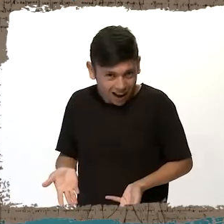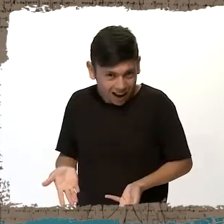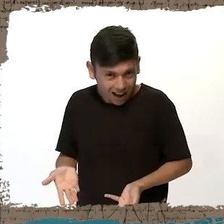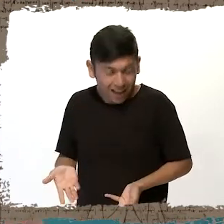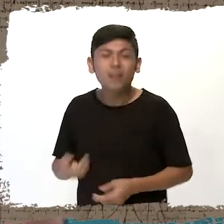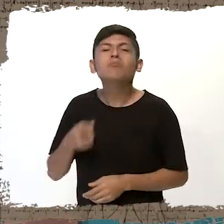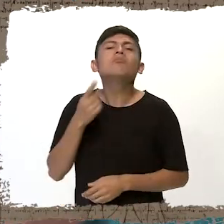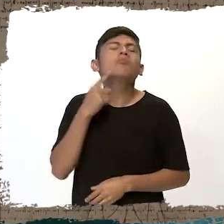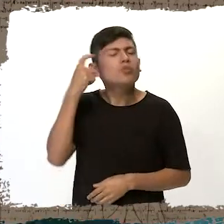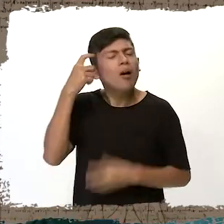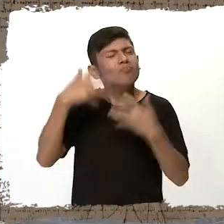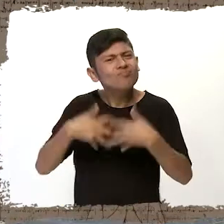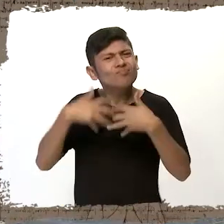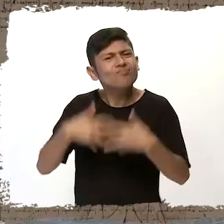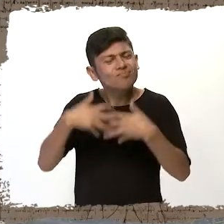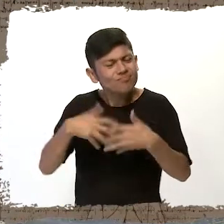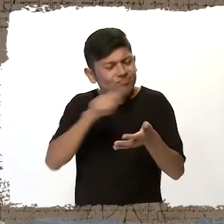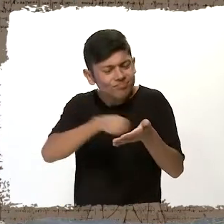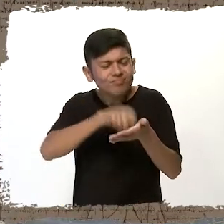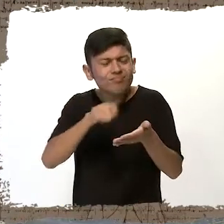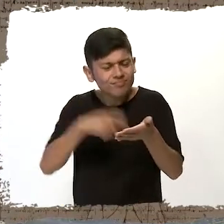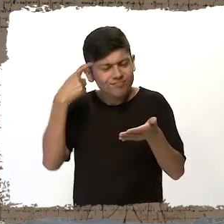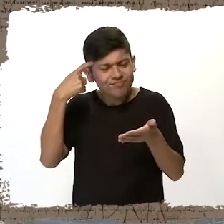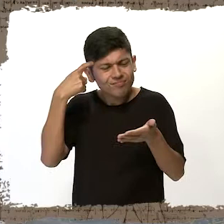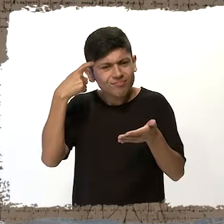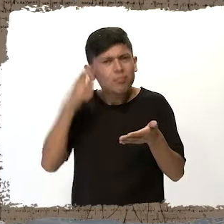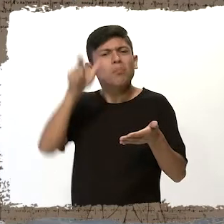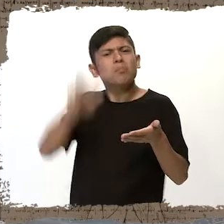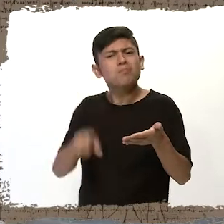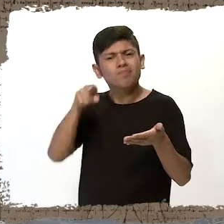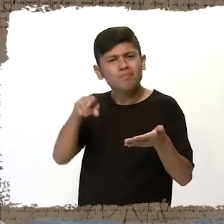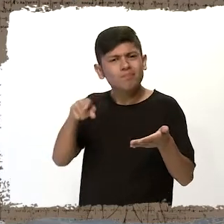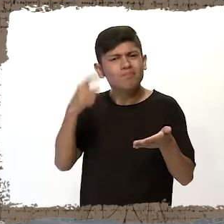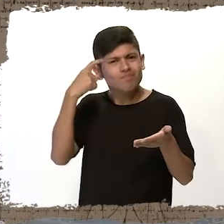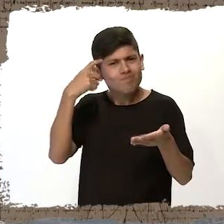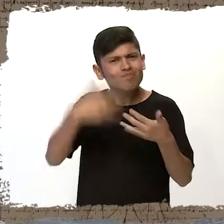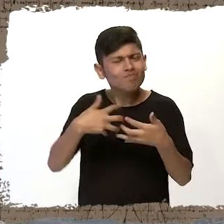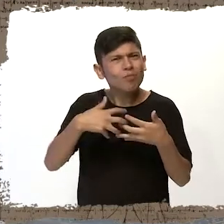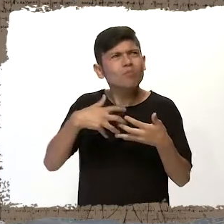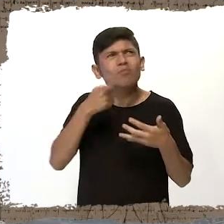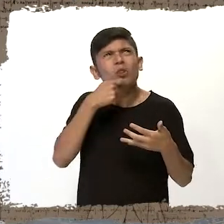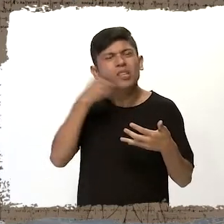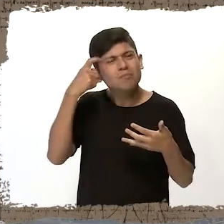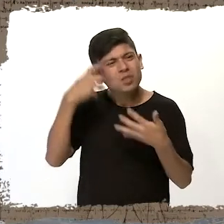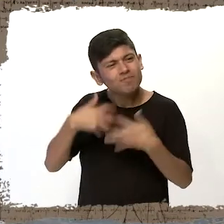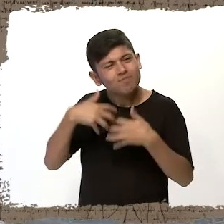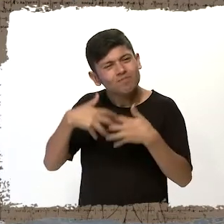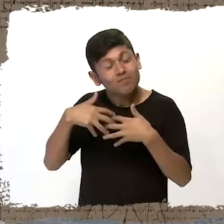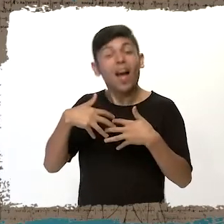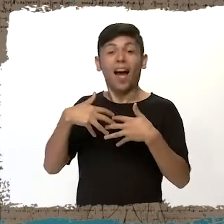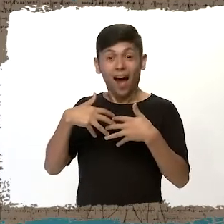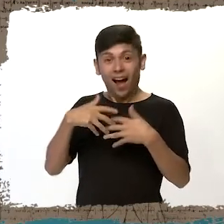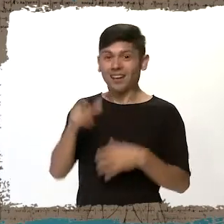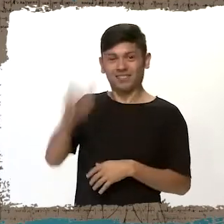cuarentena. Lo primero que hago cuando voy a armar un cuento es pensar en personaje, como por